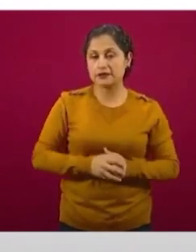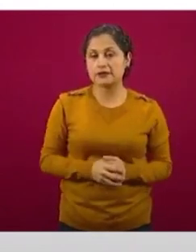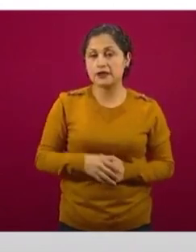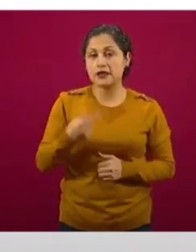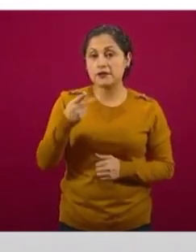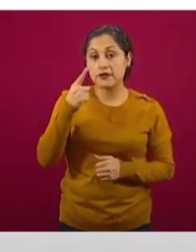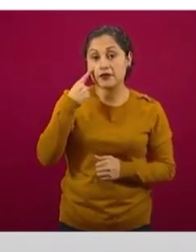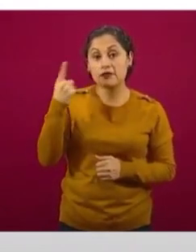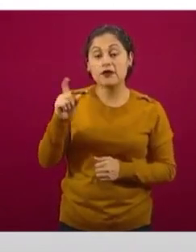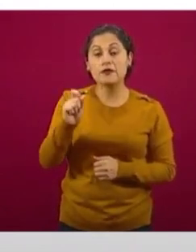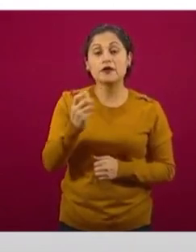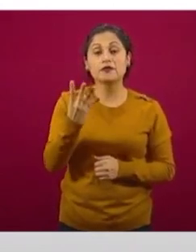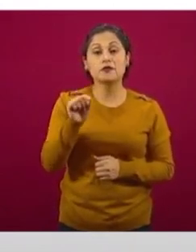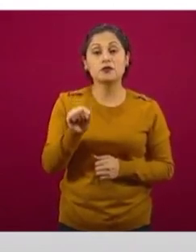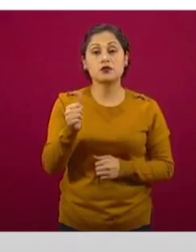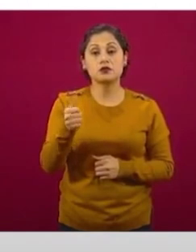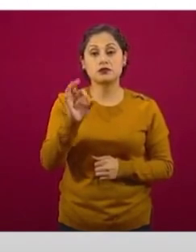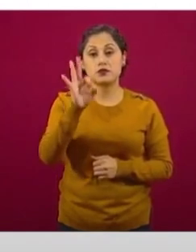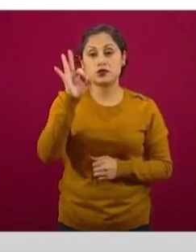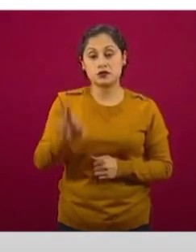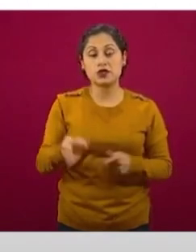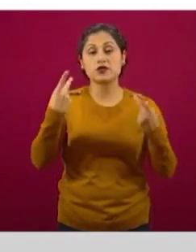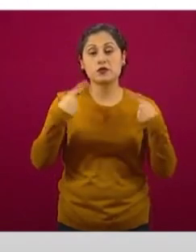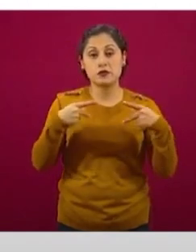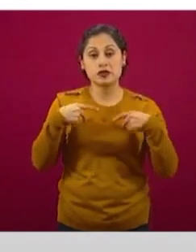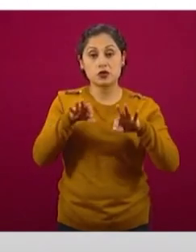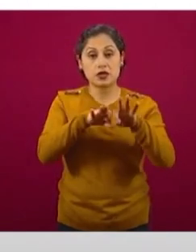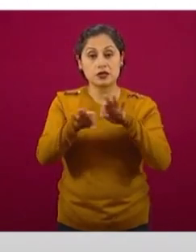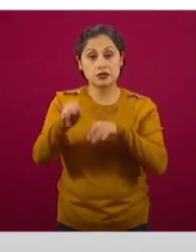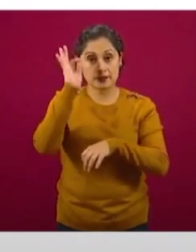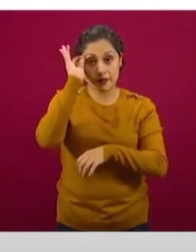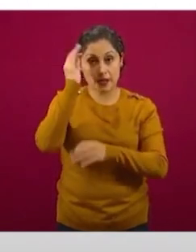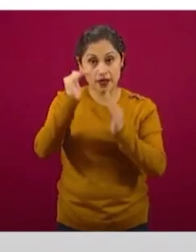el 24.6% de las personas trabajadoras